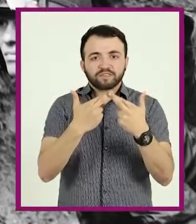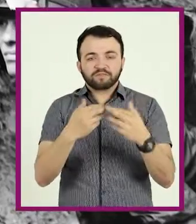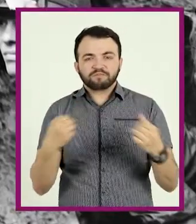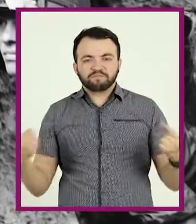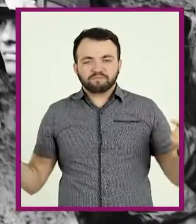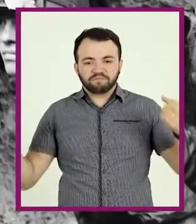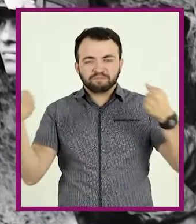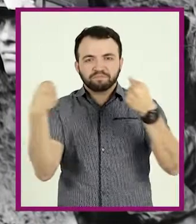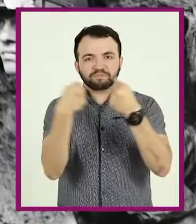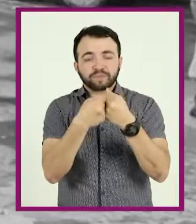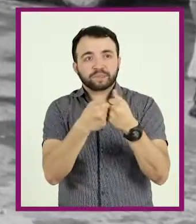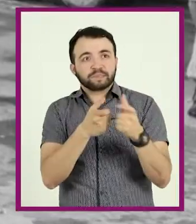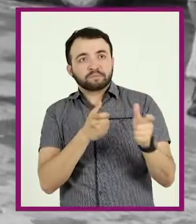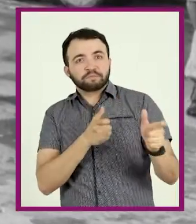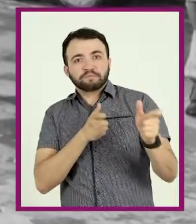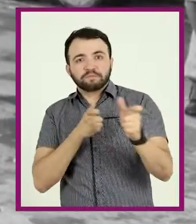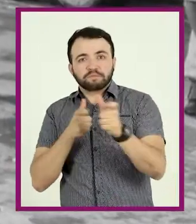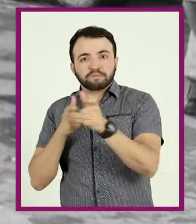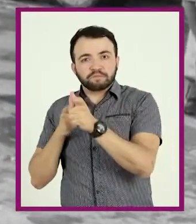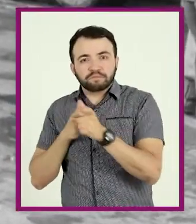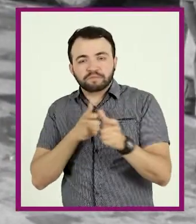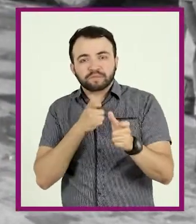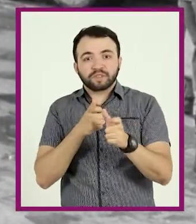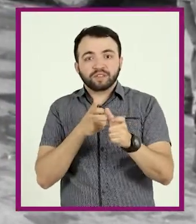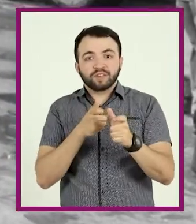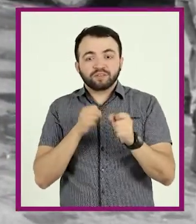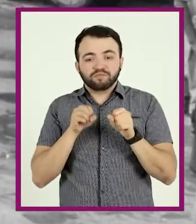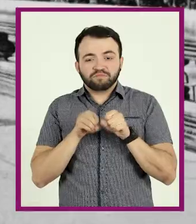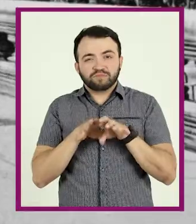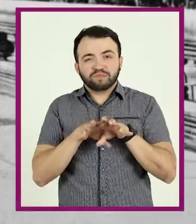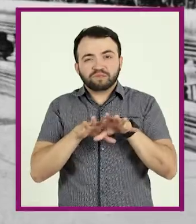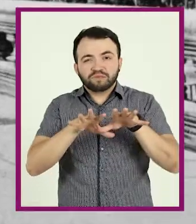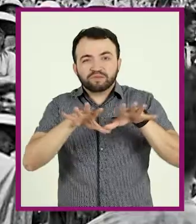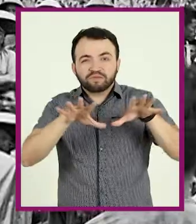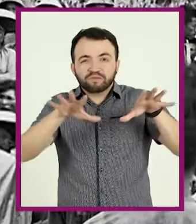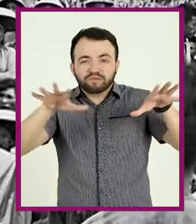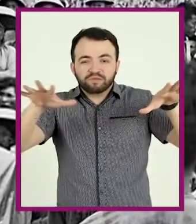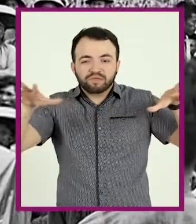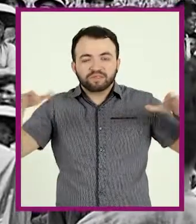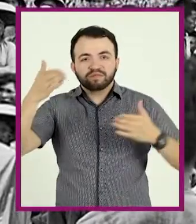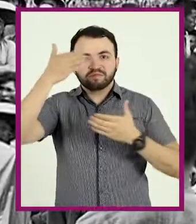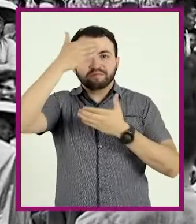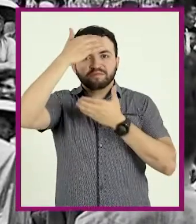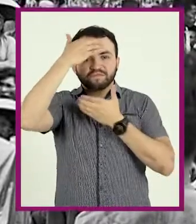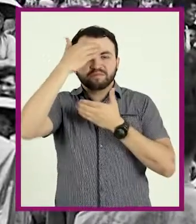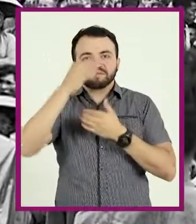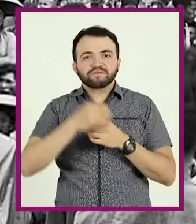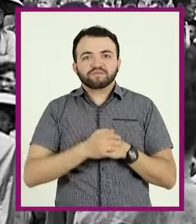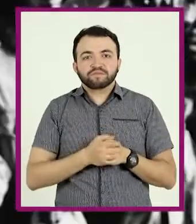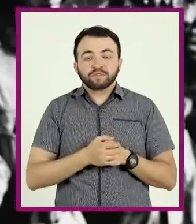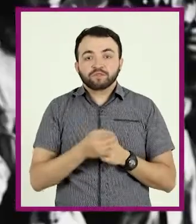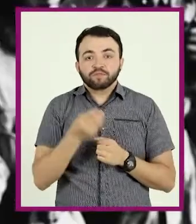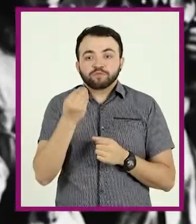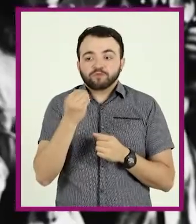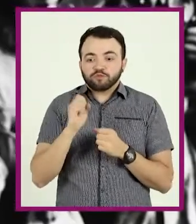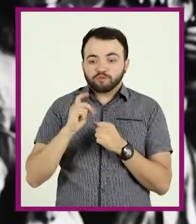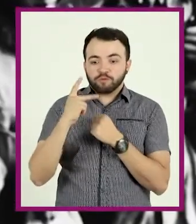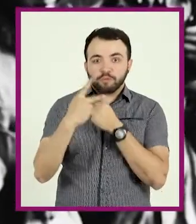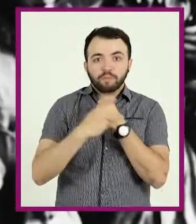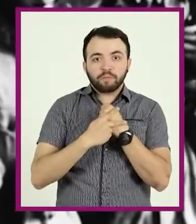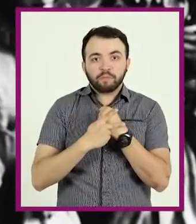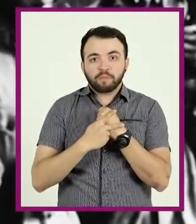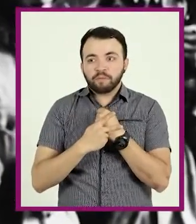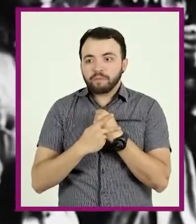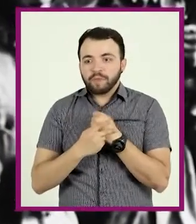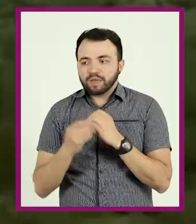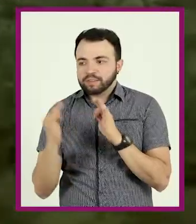choque militar entre ambos bloques y se extendió por todo el territorio vietnamita, involucrando incluso a